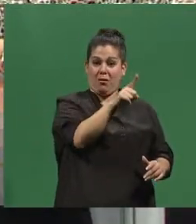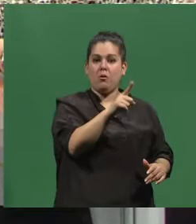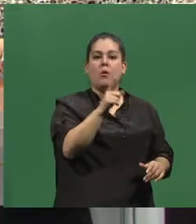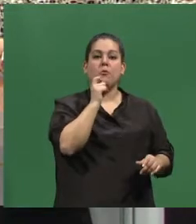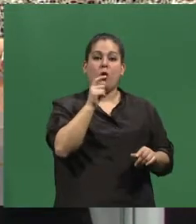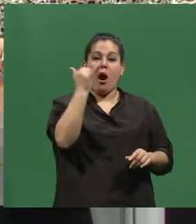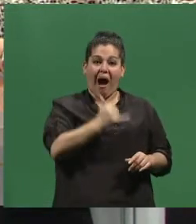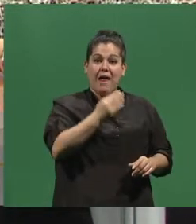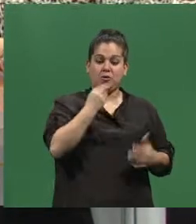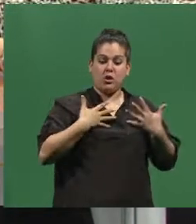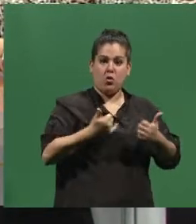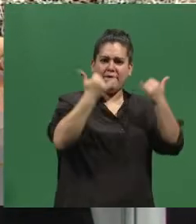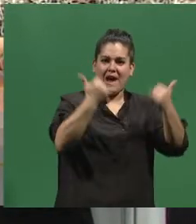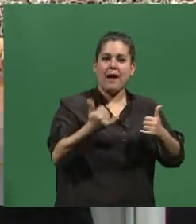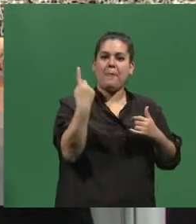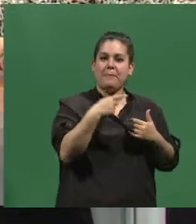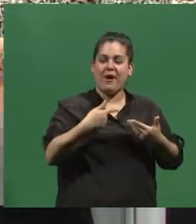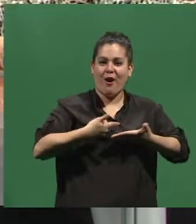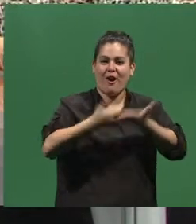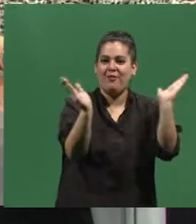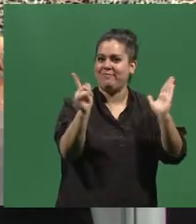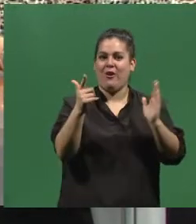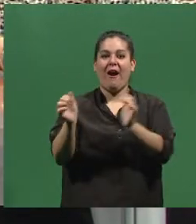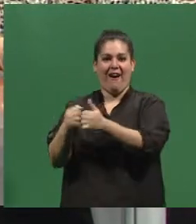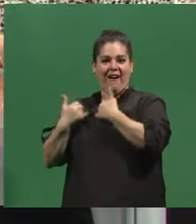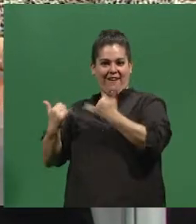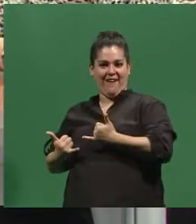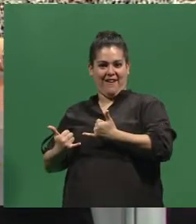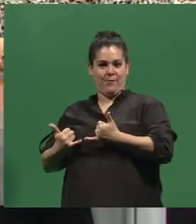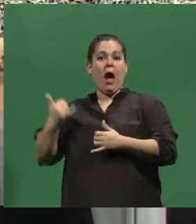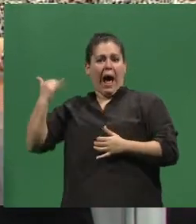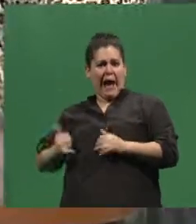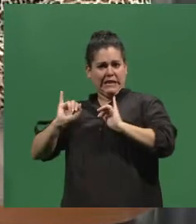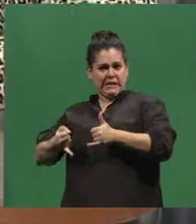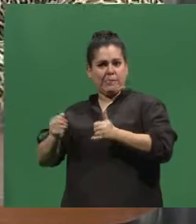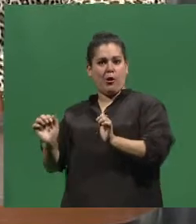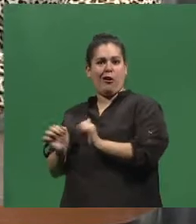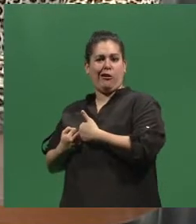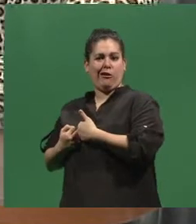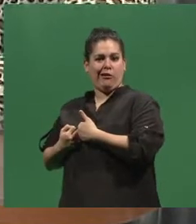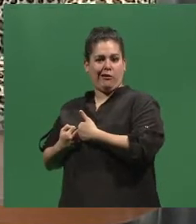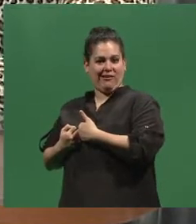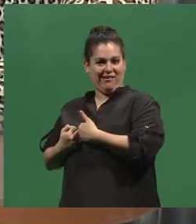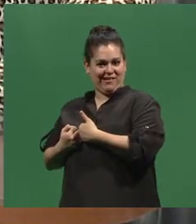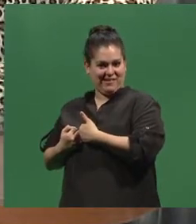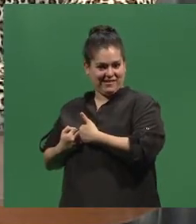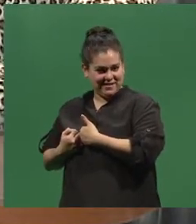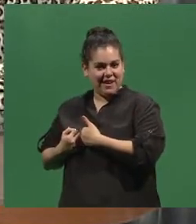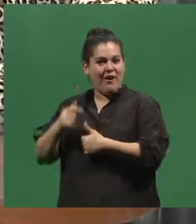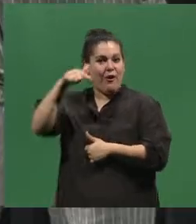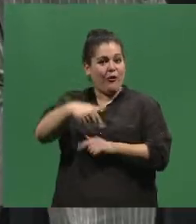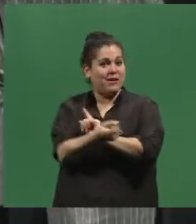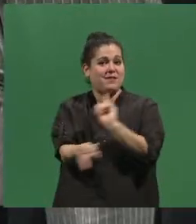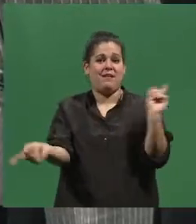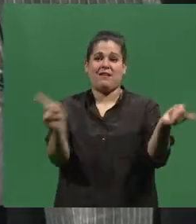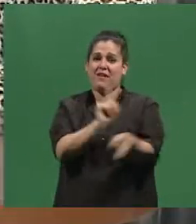que no estén exhibidos los alimentos. Que no estén exhibidos, que los tengan, pero que no estén exhibidos. O que la cartelería alusiva... interesante. Que hoy